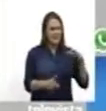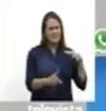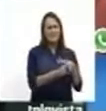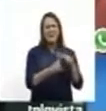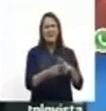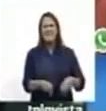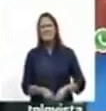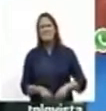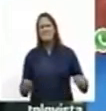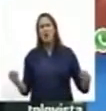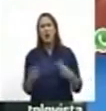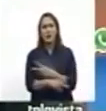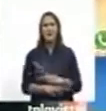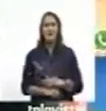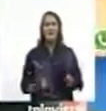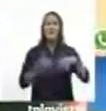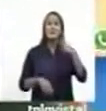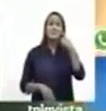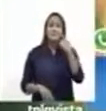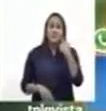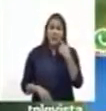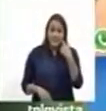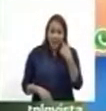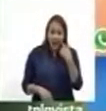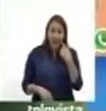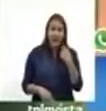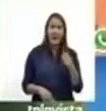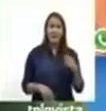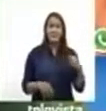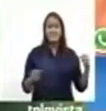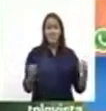el agresor es el padre, tenemos el